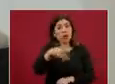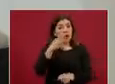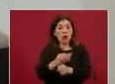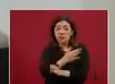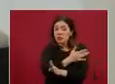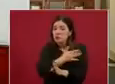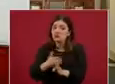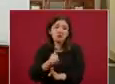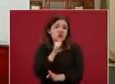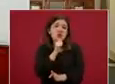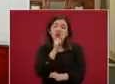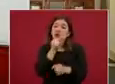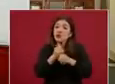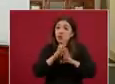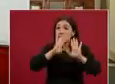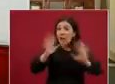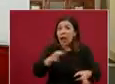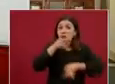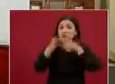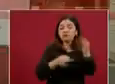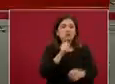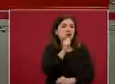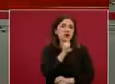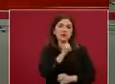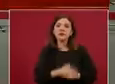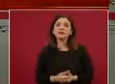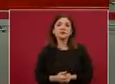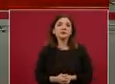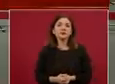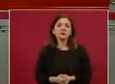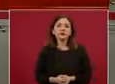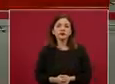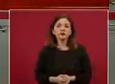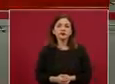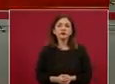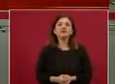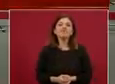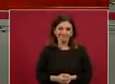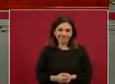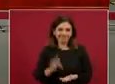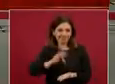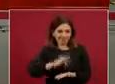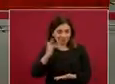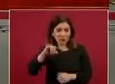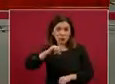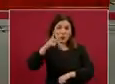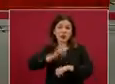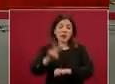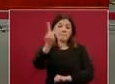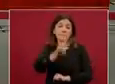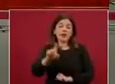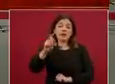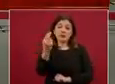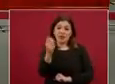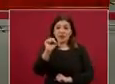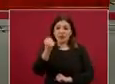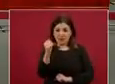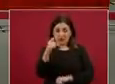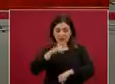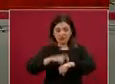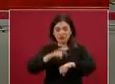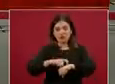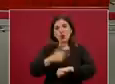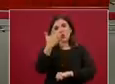momento todavía no es información que se haya evidenciado. Pues muchas gracias. Hoy es viernes 25 de septiembre, son